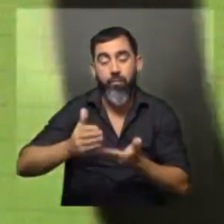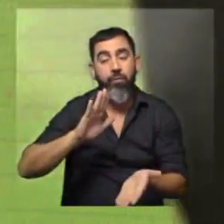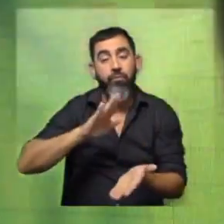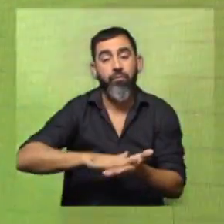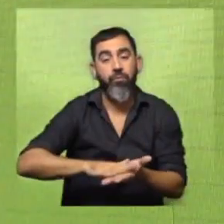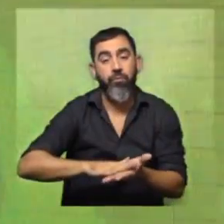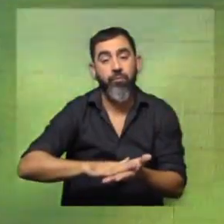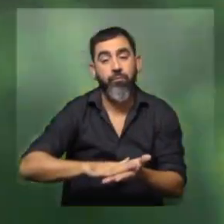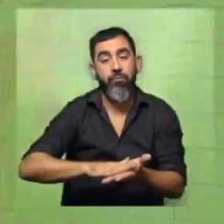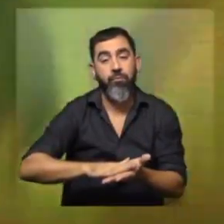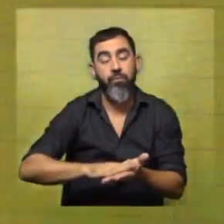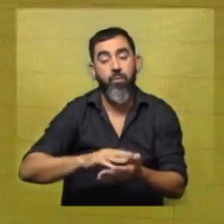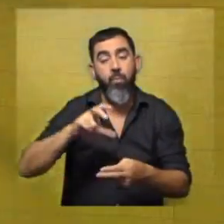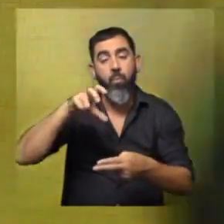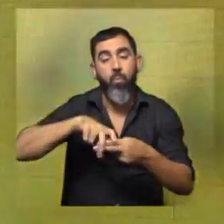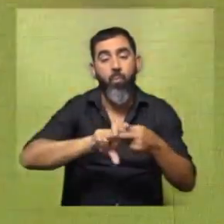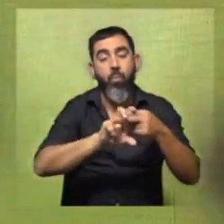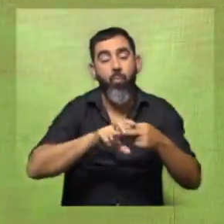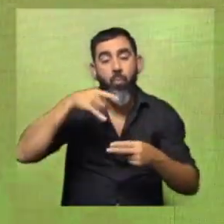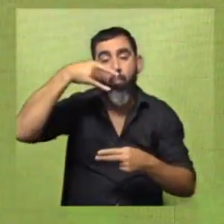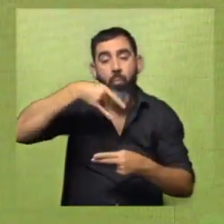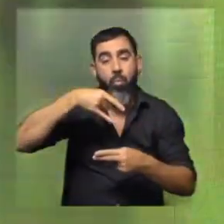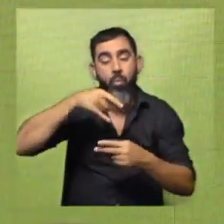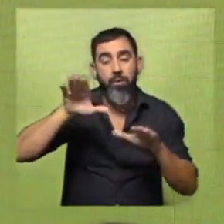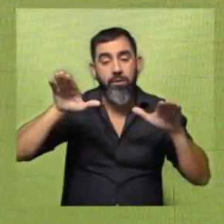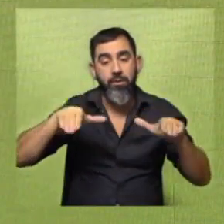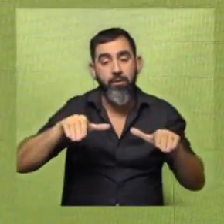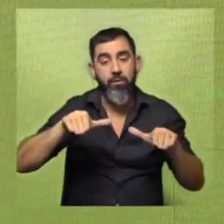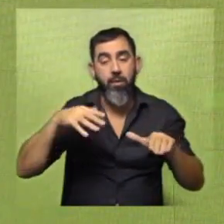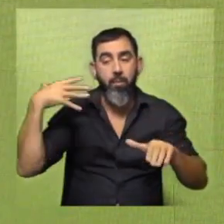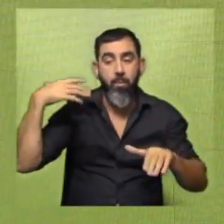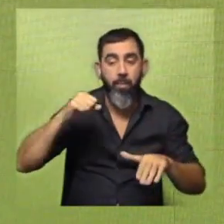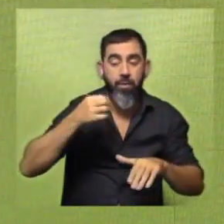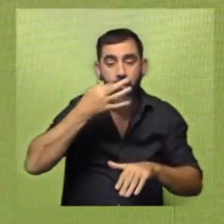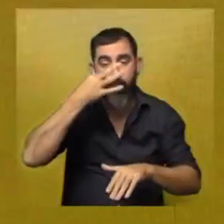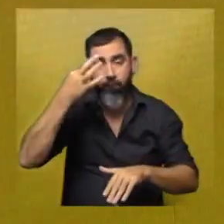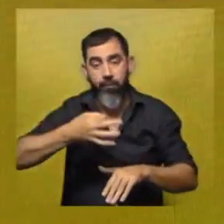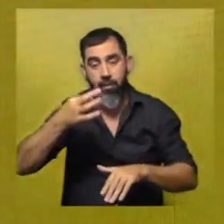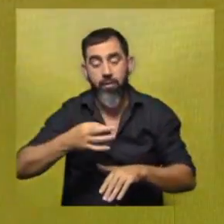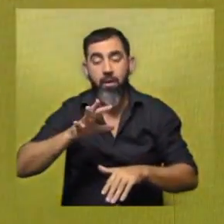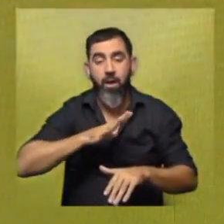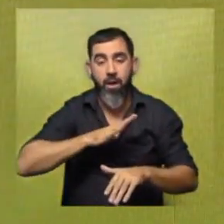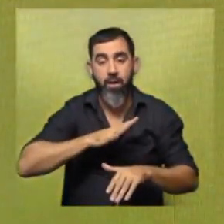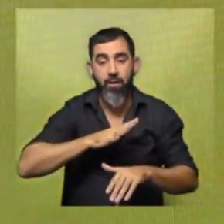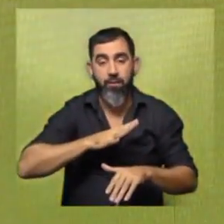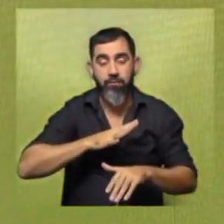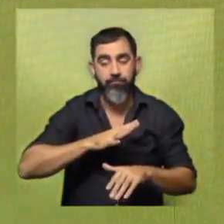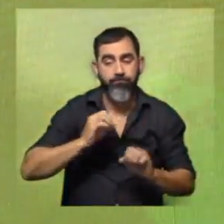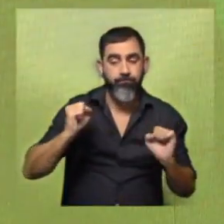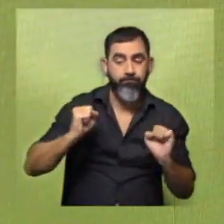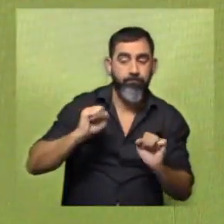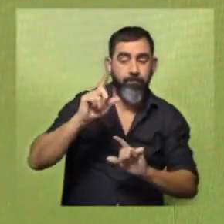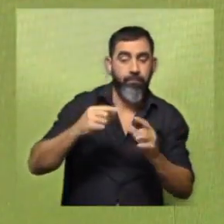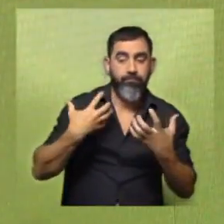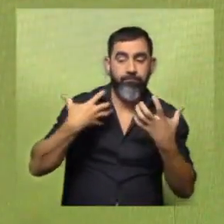ver con los murciélagos. Y también acá hay mitos y realidades. Tenemos cierta aprensión, tratamos